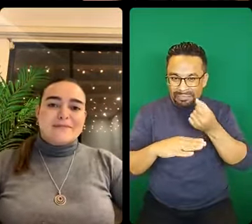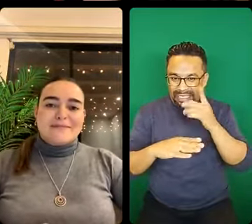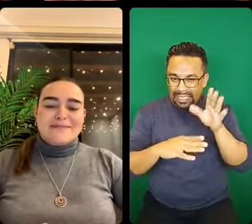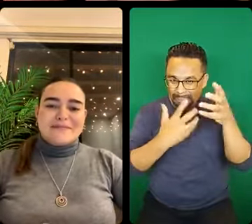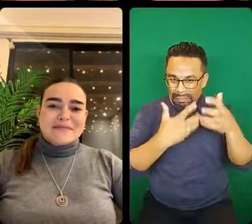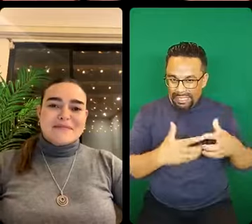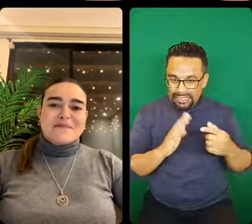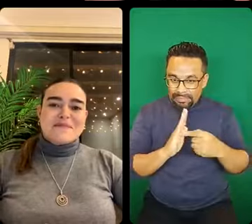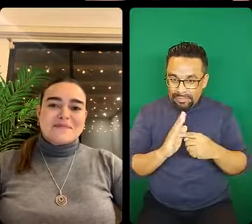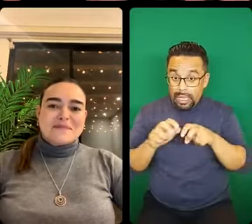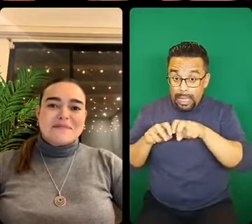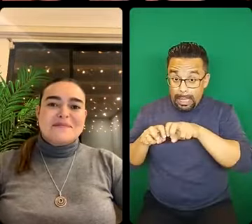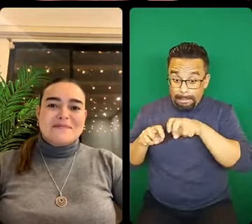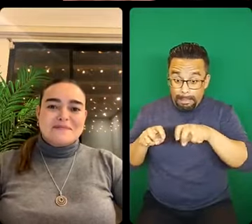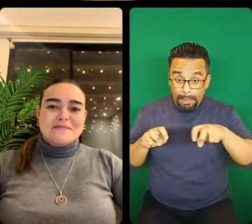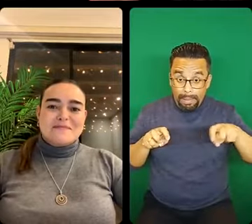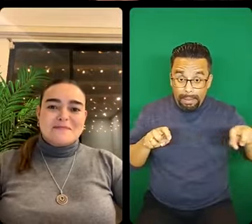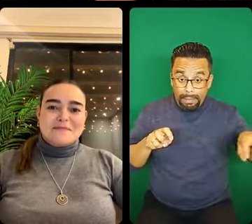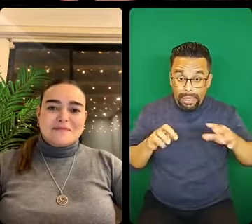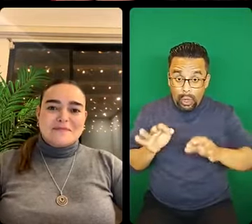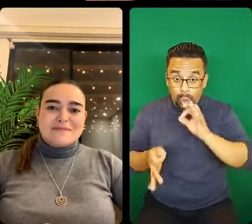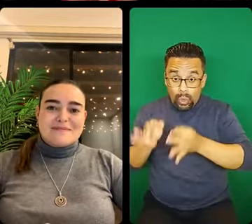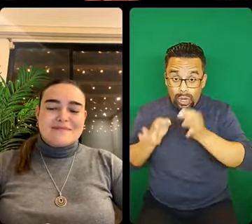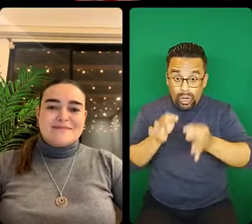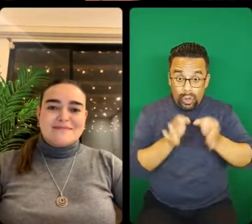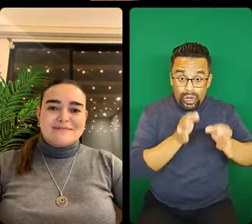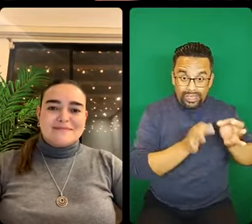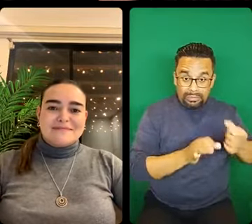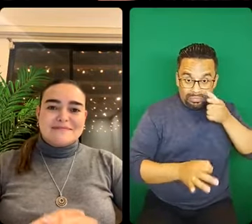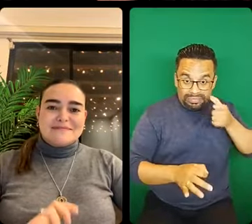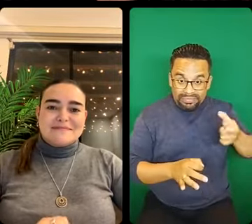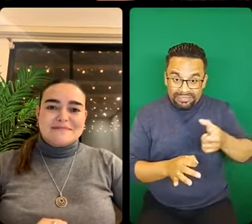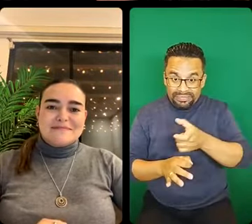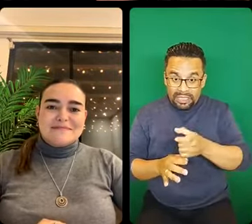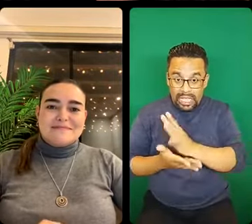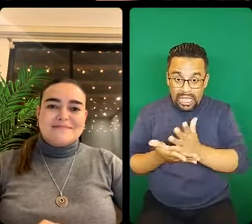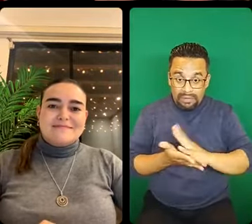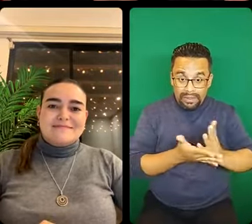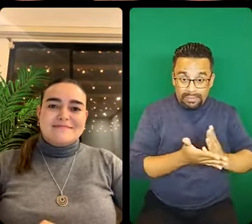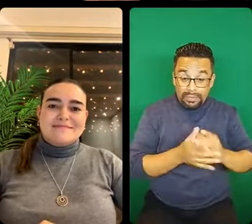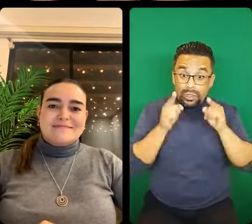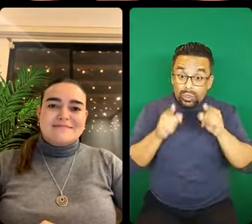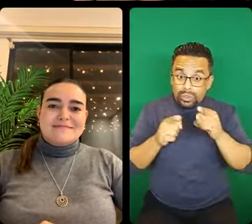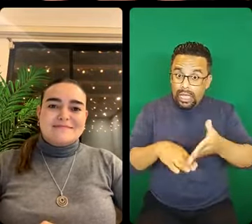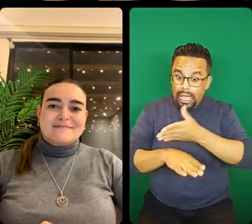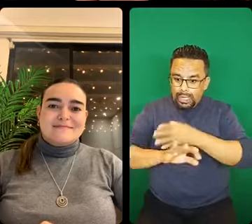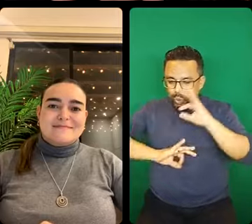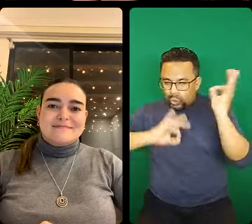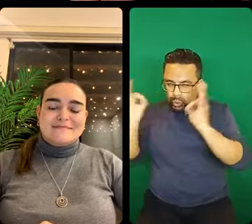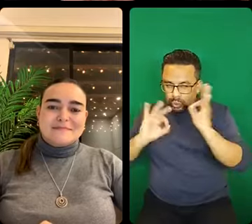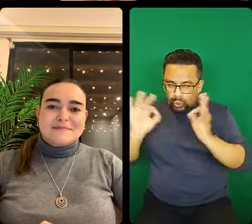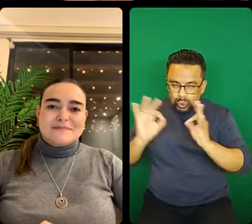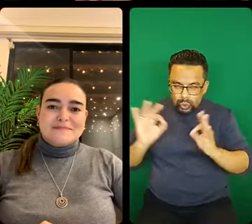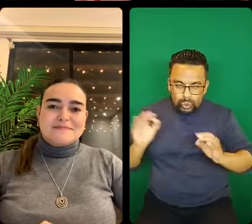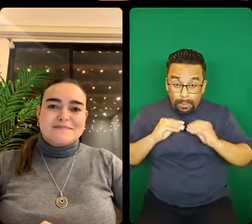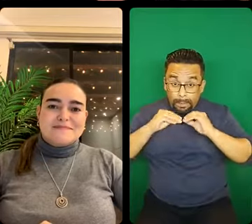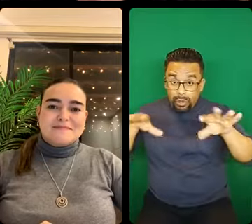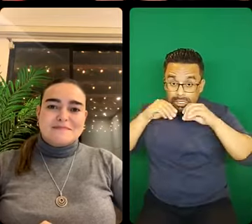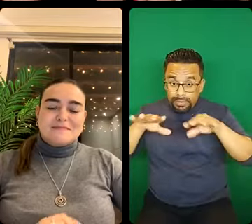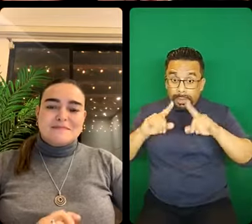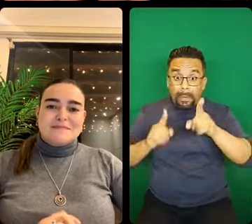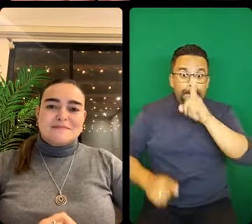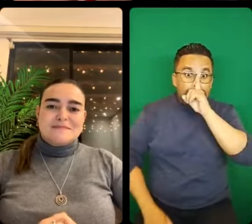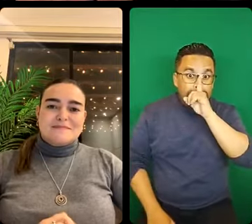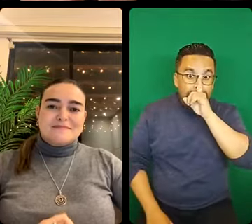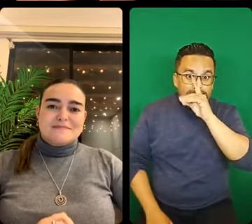van a empezar a calificar. Ustedes empiecen a armar sus campañas publicitarias, pero todavía no las pueden comunicar. Ni